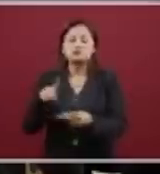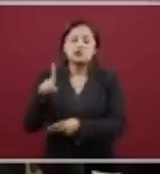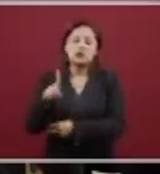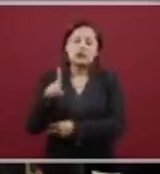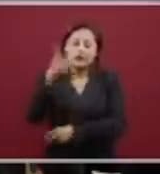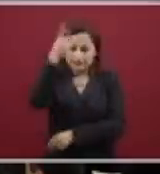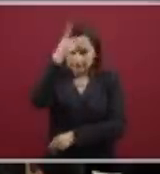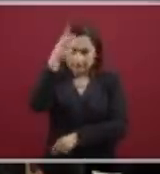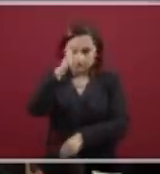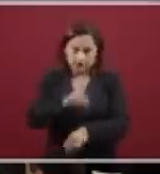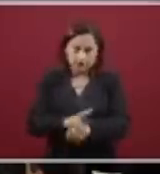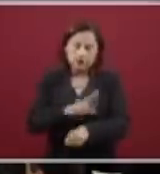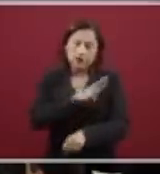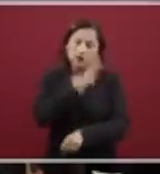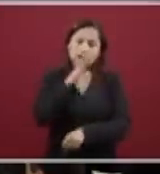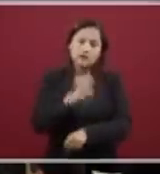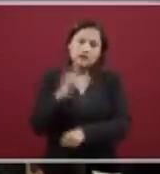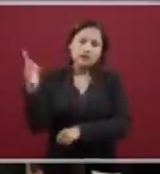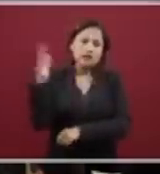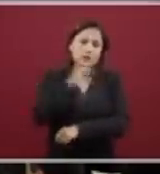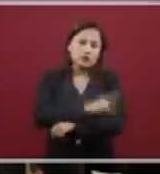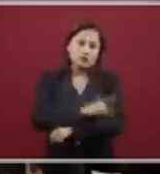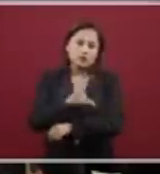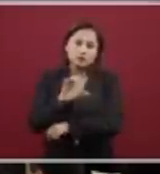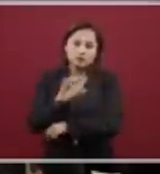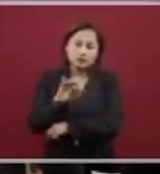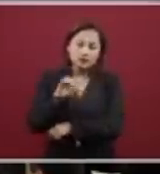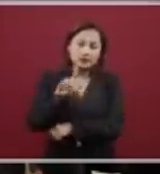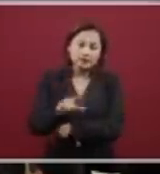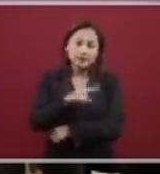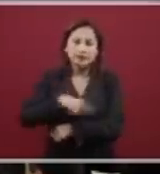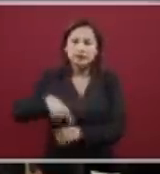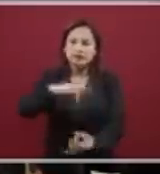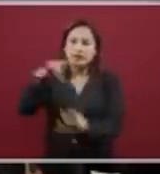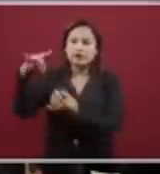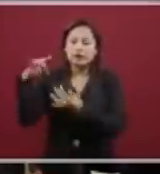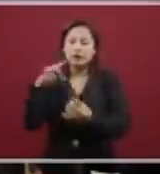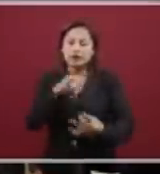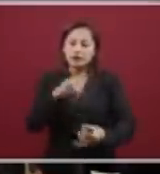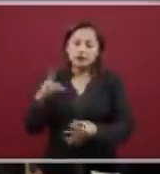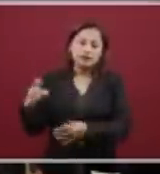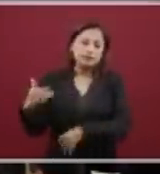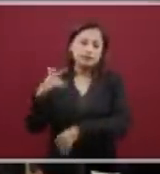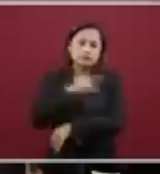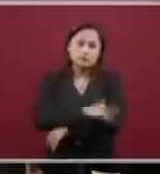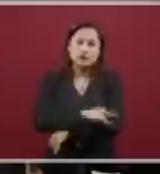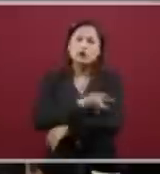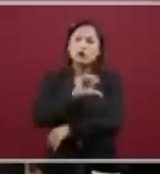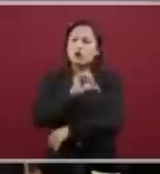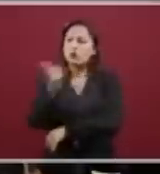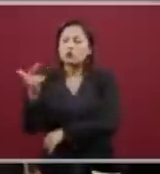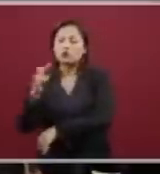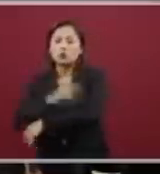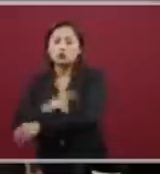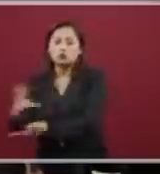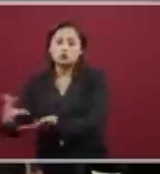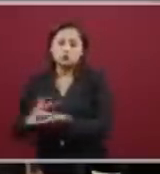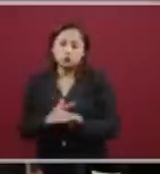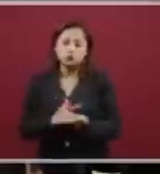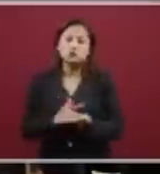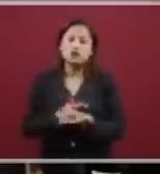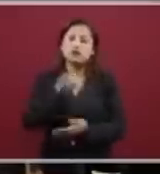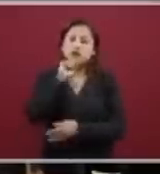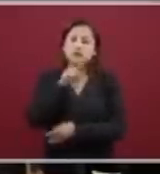aeronáutica civil el servicio aéreo para navegación aeropuertos y servicios auxiliares y también por la secretaría de hacienda